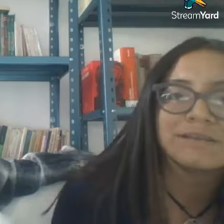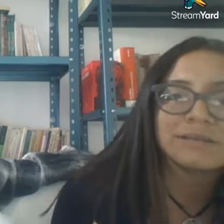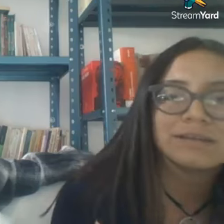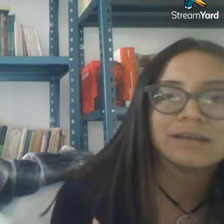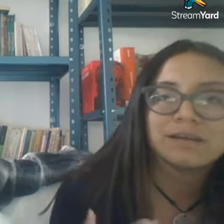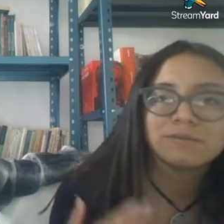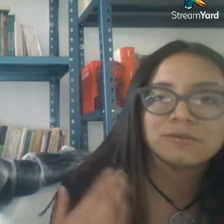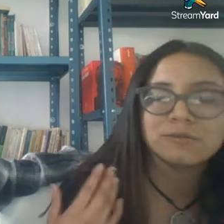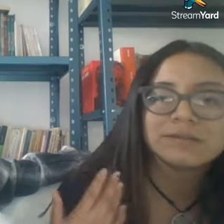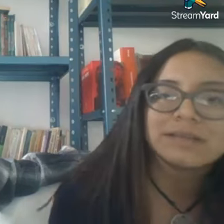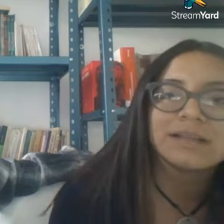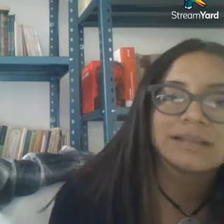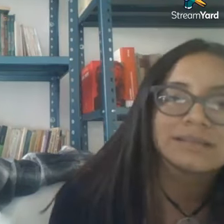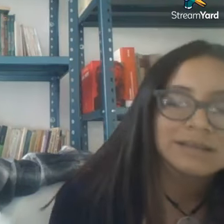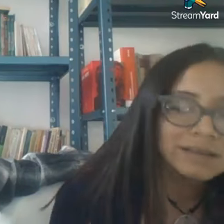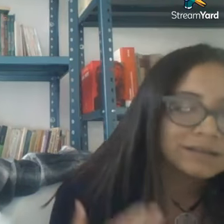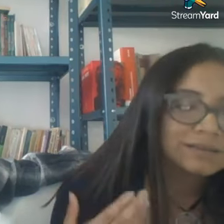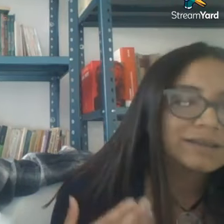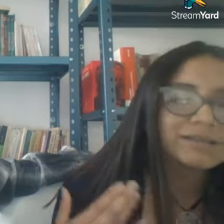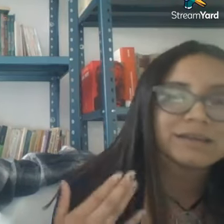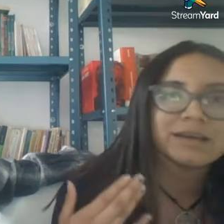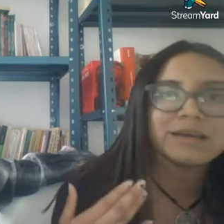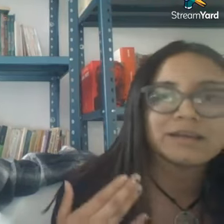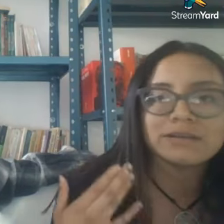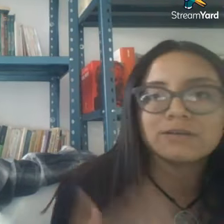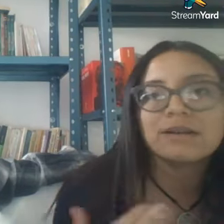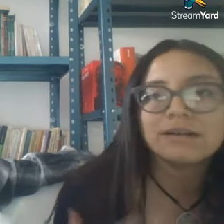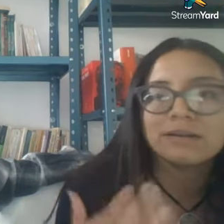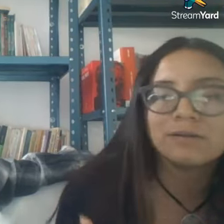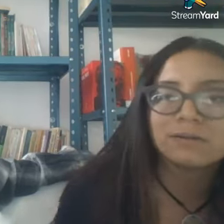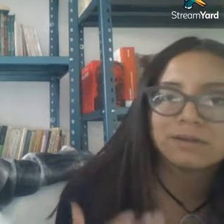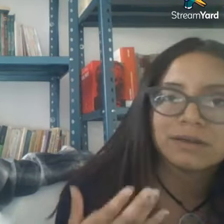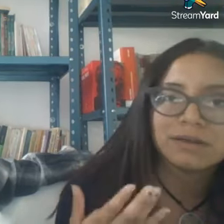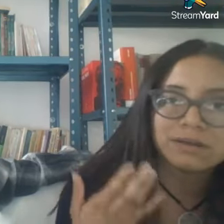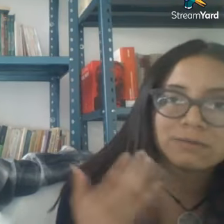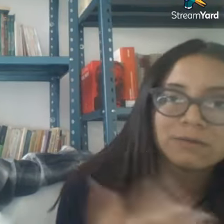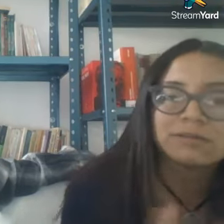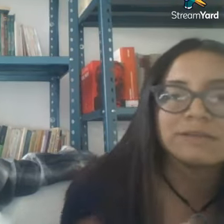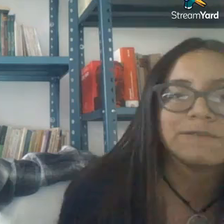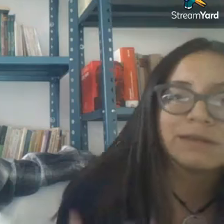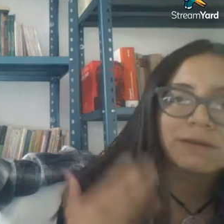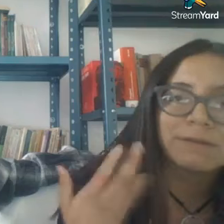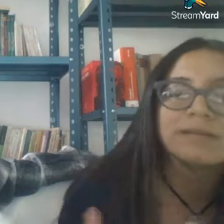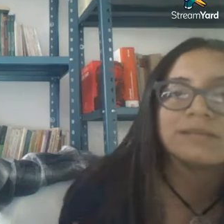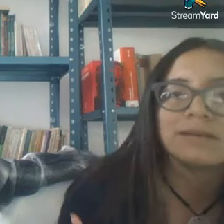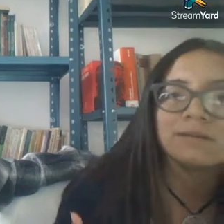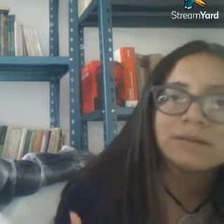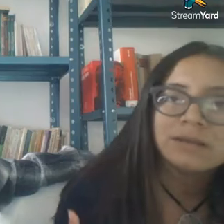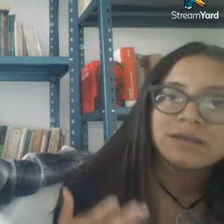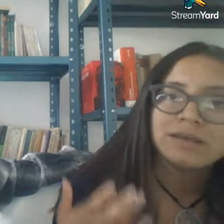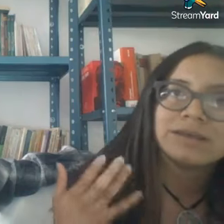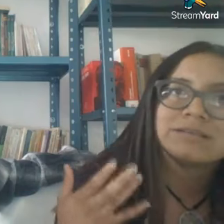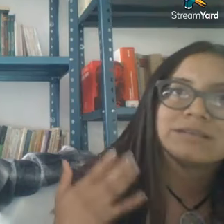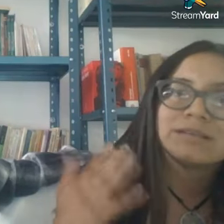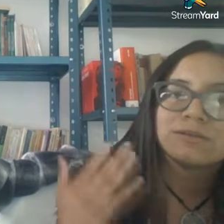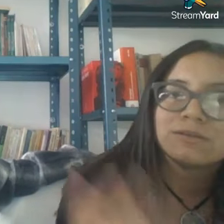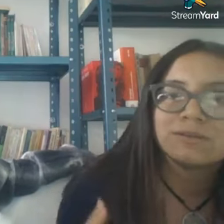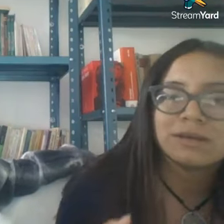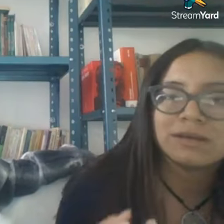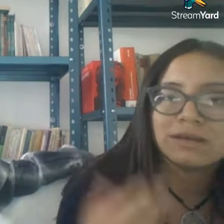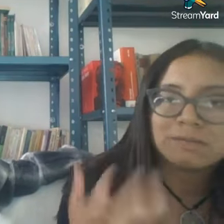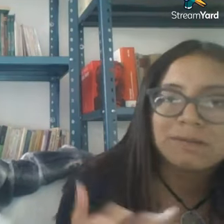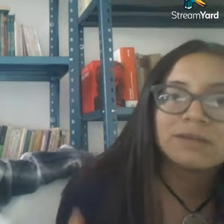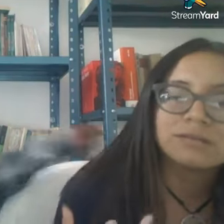que las tarifas sean mucho más altas, sí hace que el sector eléctrico, en cuanto a CFE, no avance, ¿no? Y que esté